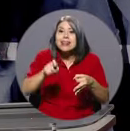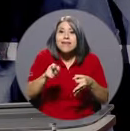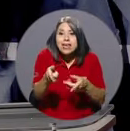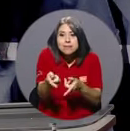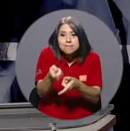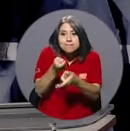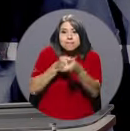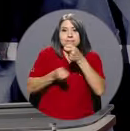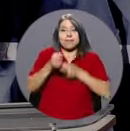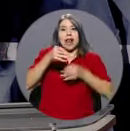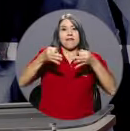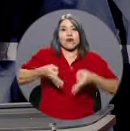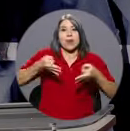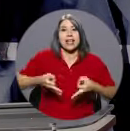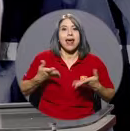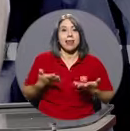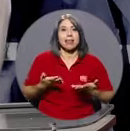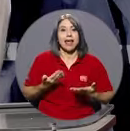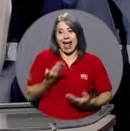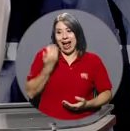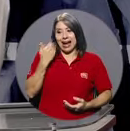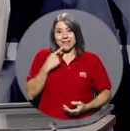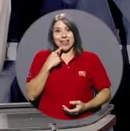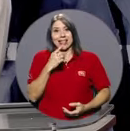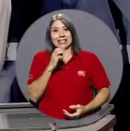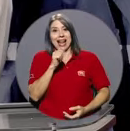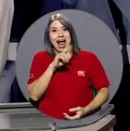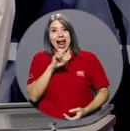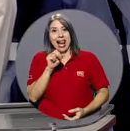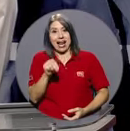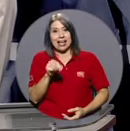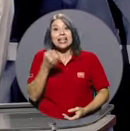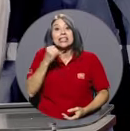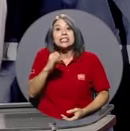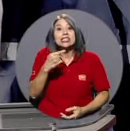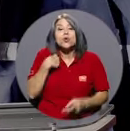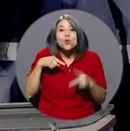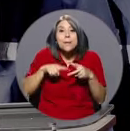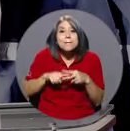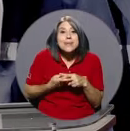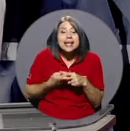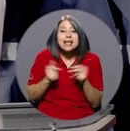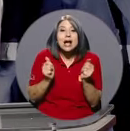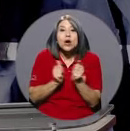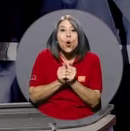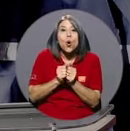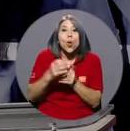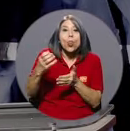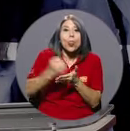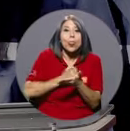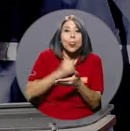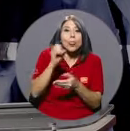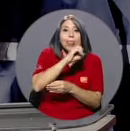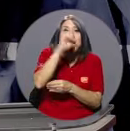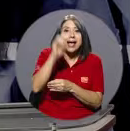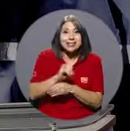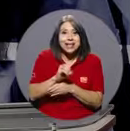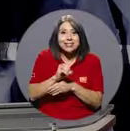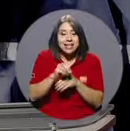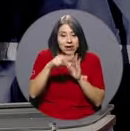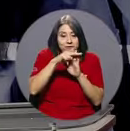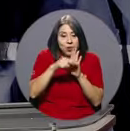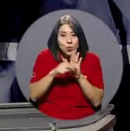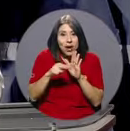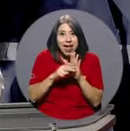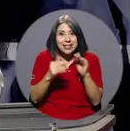a la formalidad, traerlas. Y acaba de decir Alan unos argumentos de que si uno empieza a colocar tasas reguladas hacia la